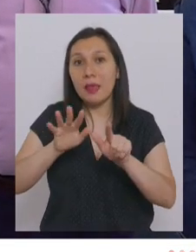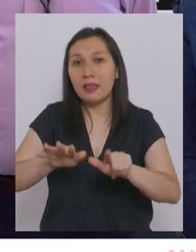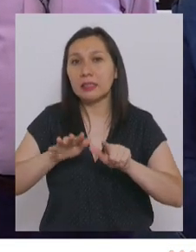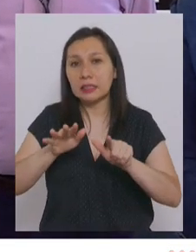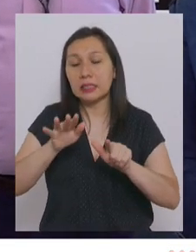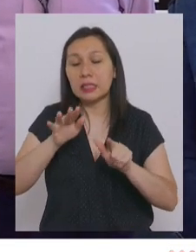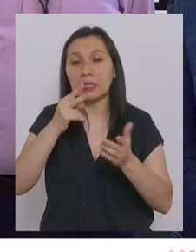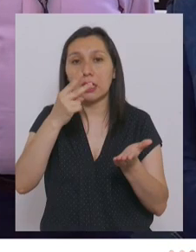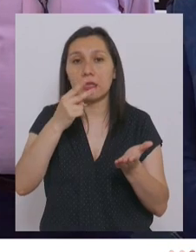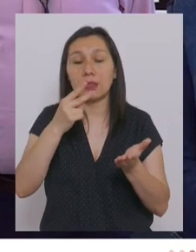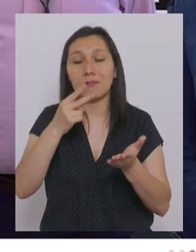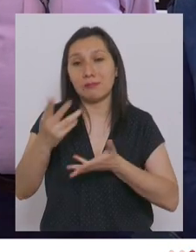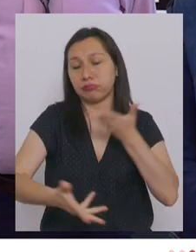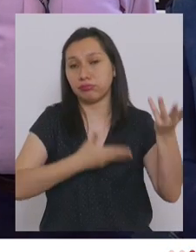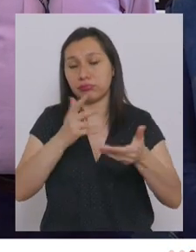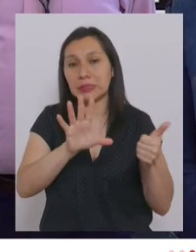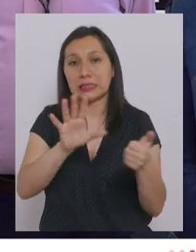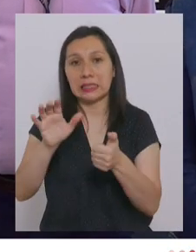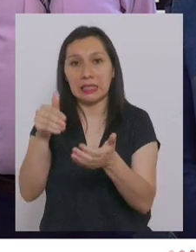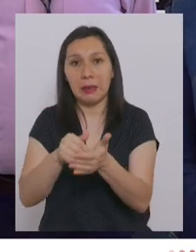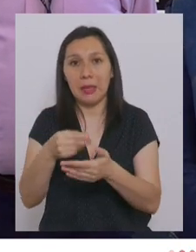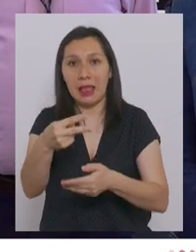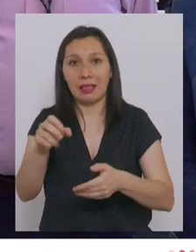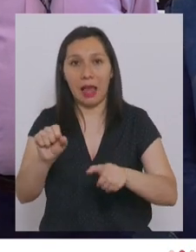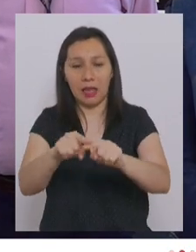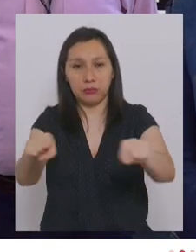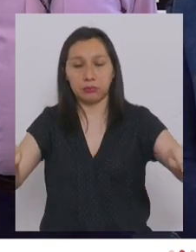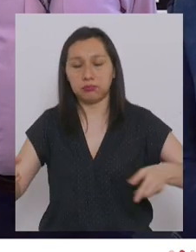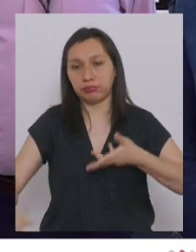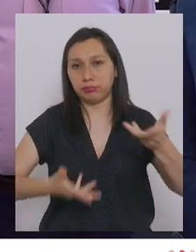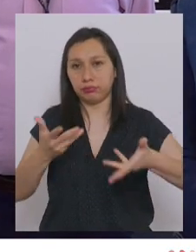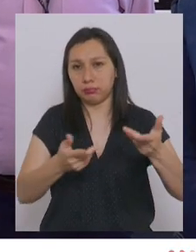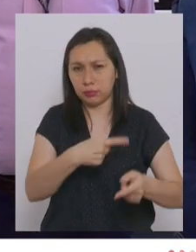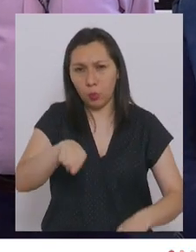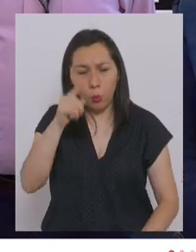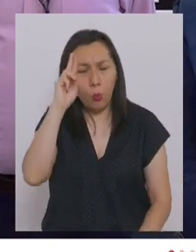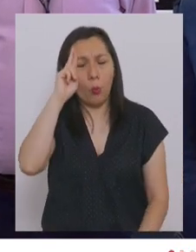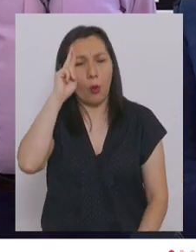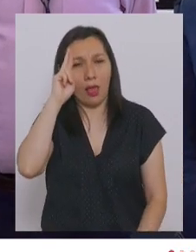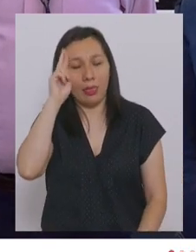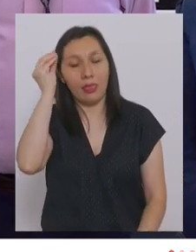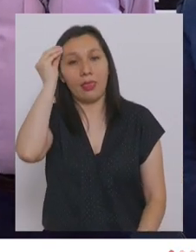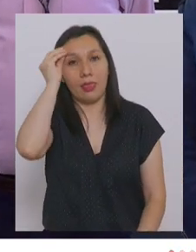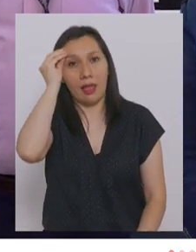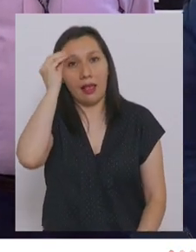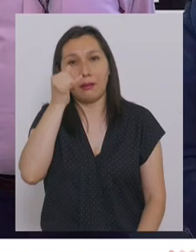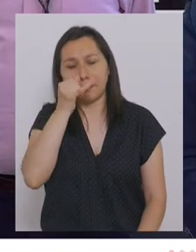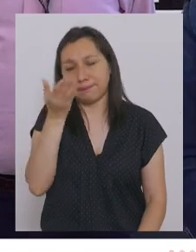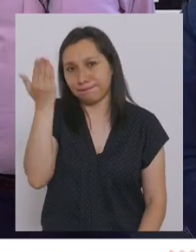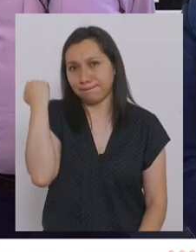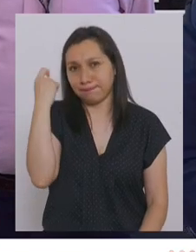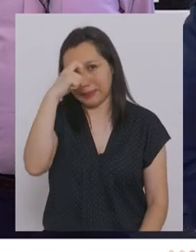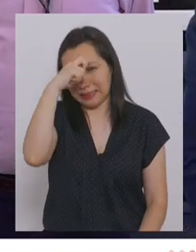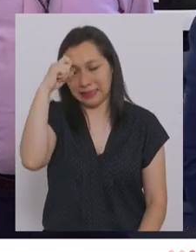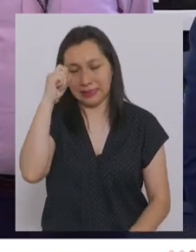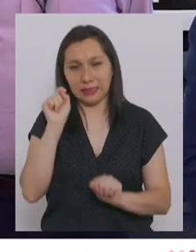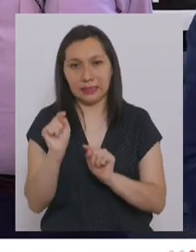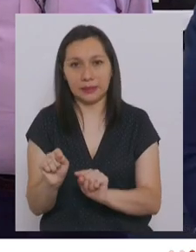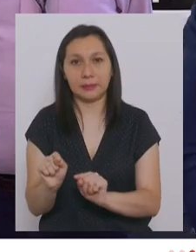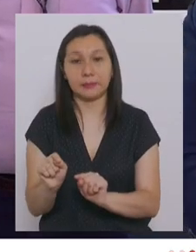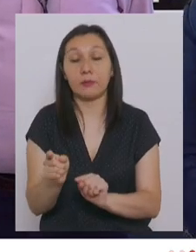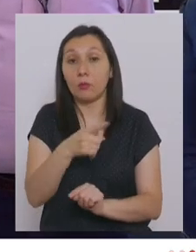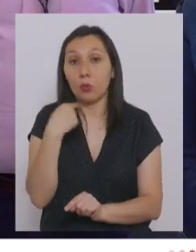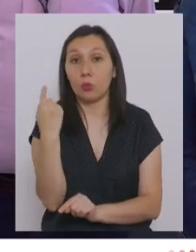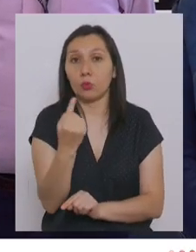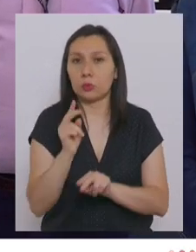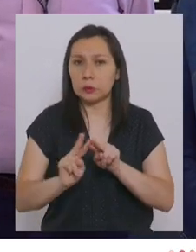2017-2000, que se quemaron 600.000 hectáreas. Todos recordamos esa temporada.